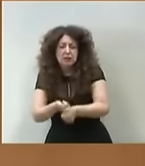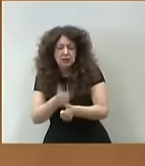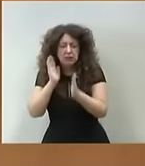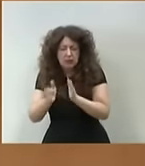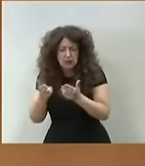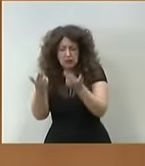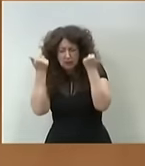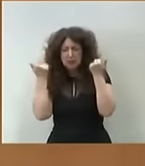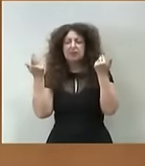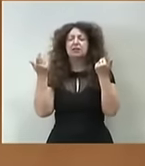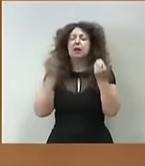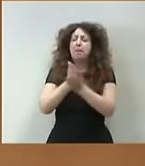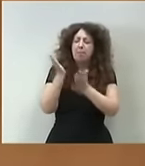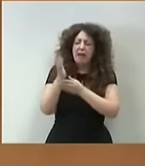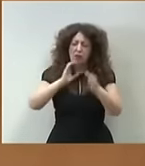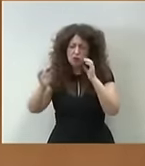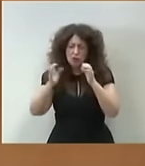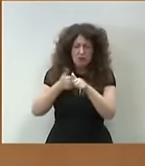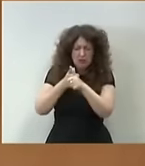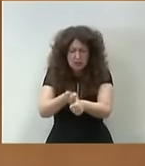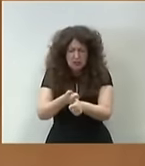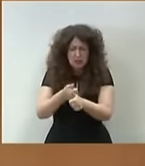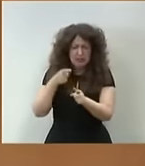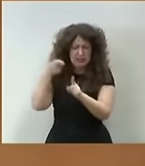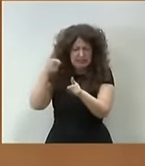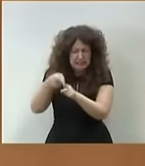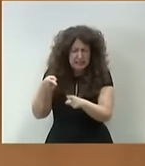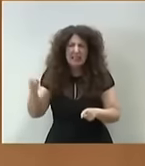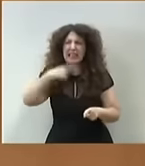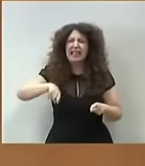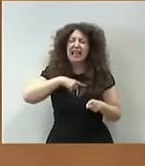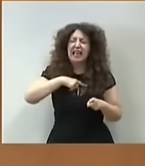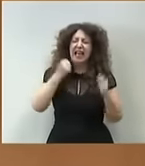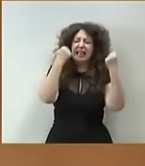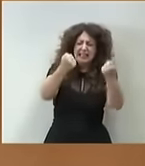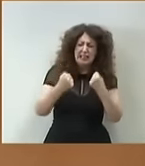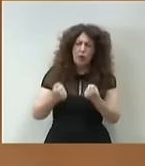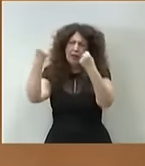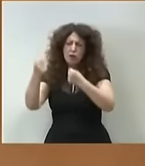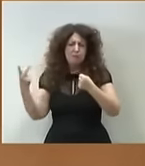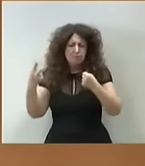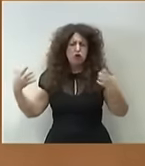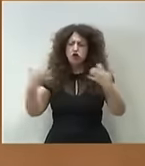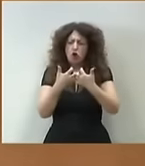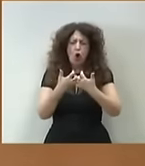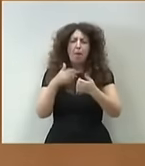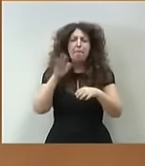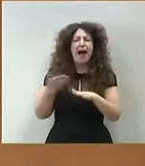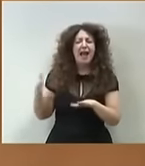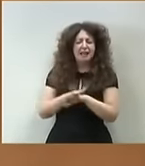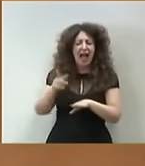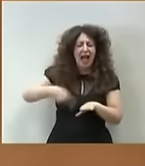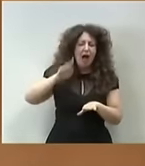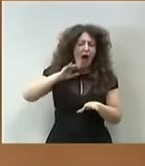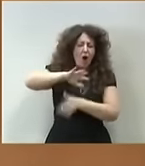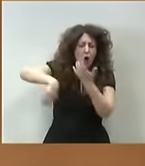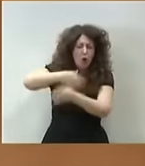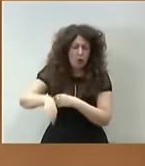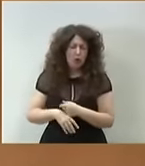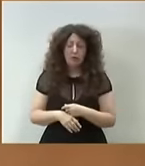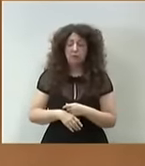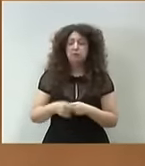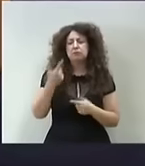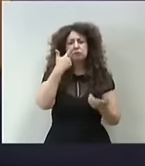de comunicación. Ustedes lo que quieren buscar fundamentalmente es un choque institucional permanente para tratar de tapar su corrupción, tratando de señalar a